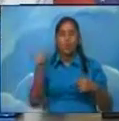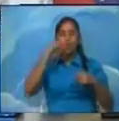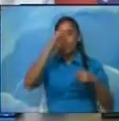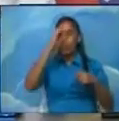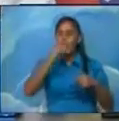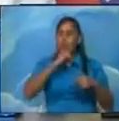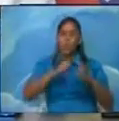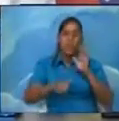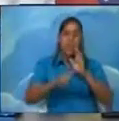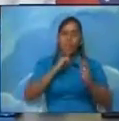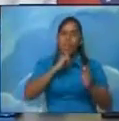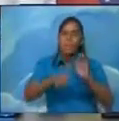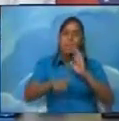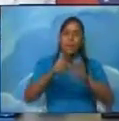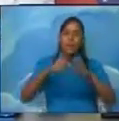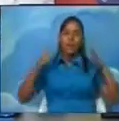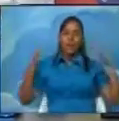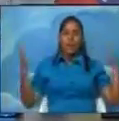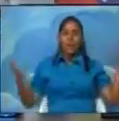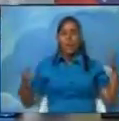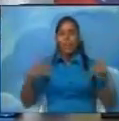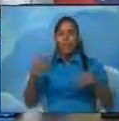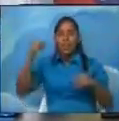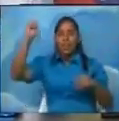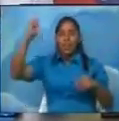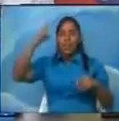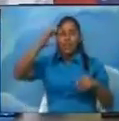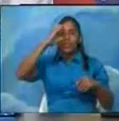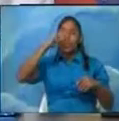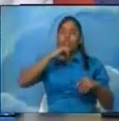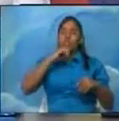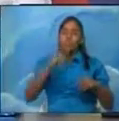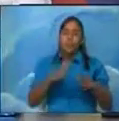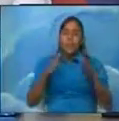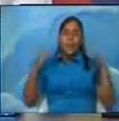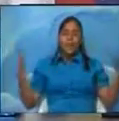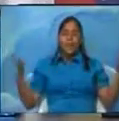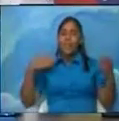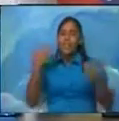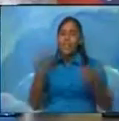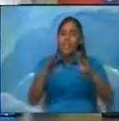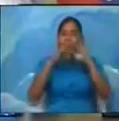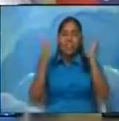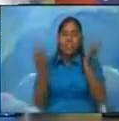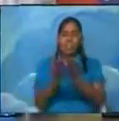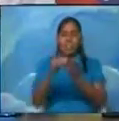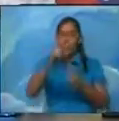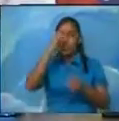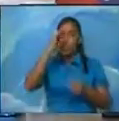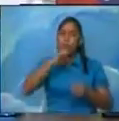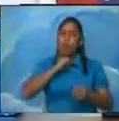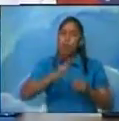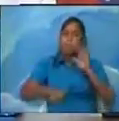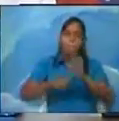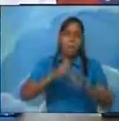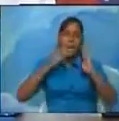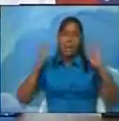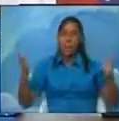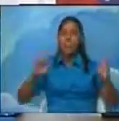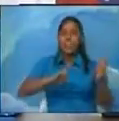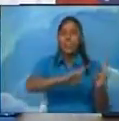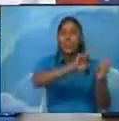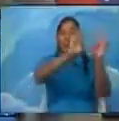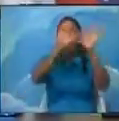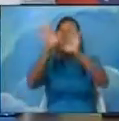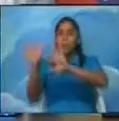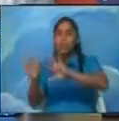es más grande que el sol. Dios es más grande que la tierra, Dios es más grande que el